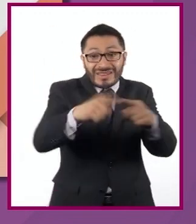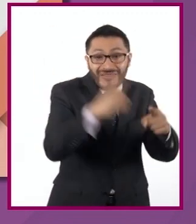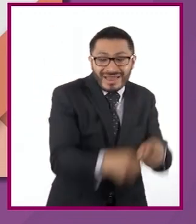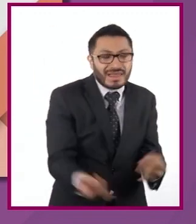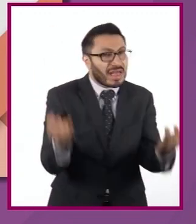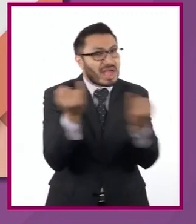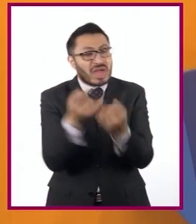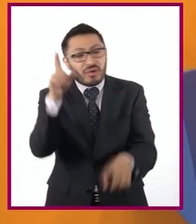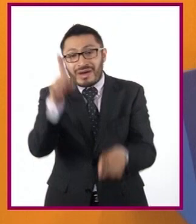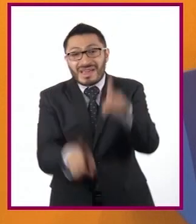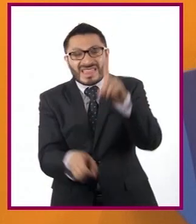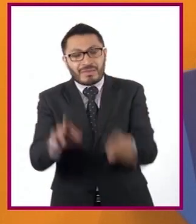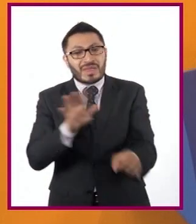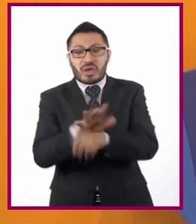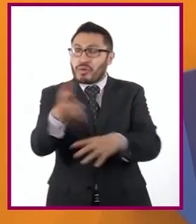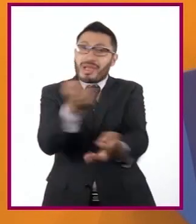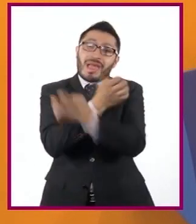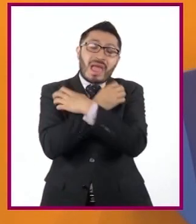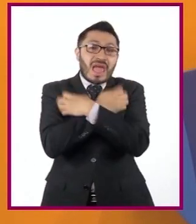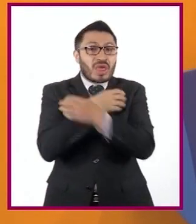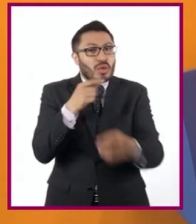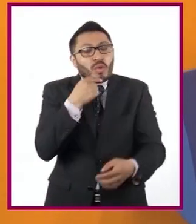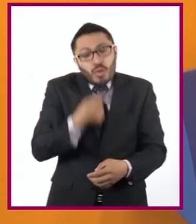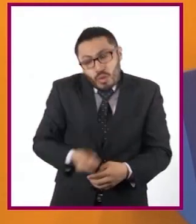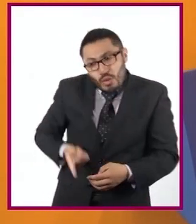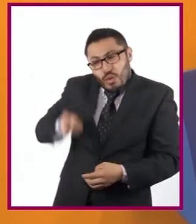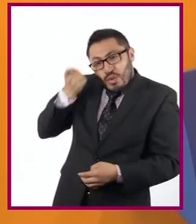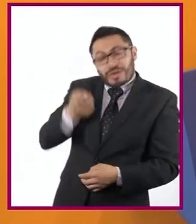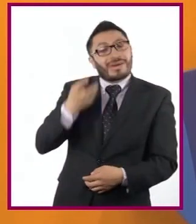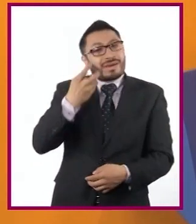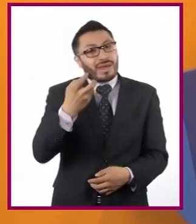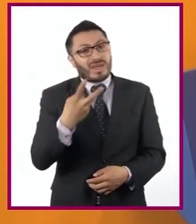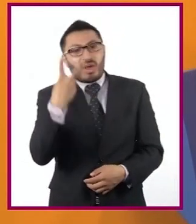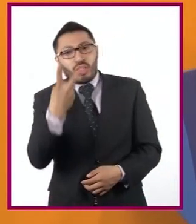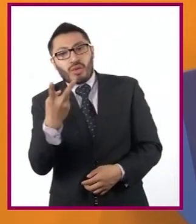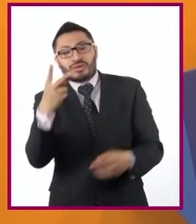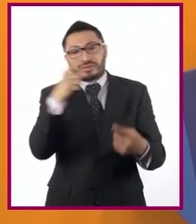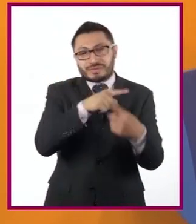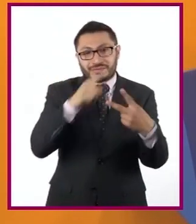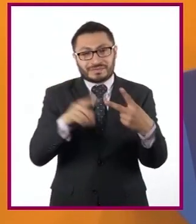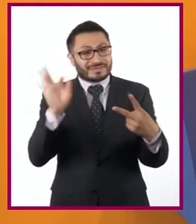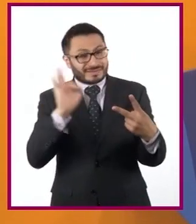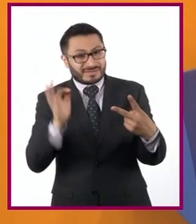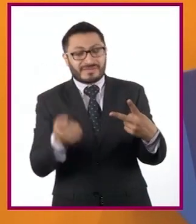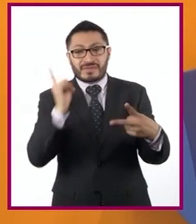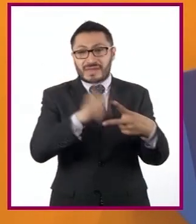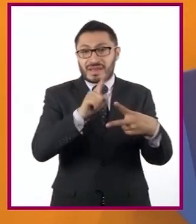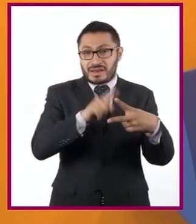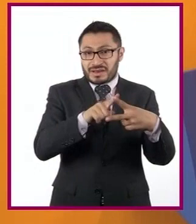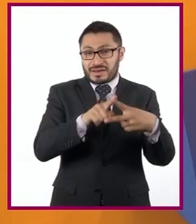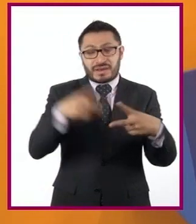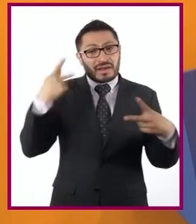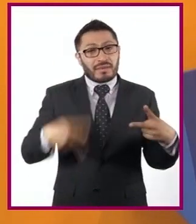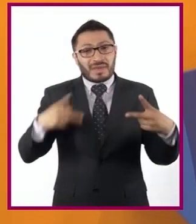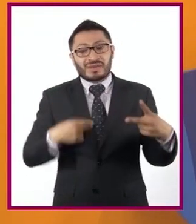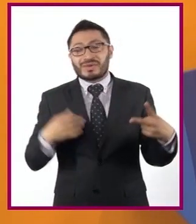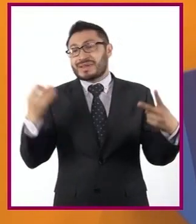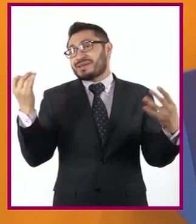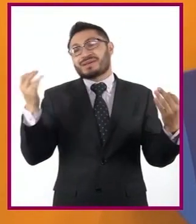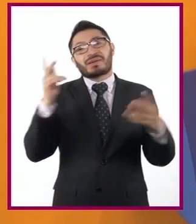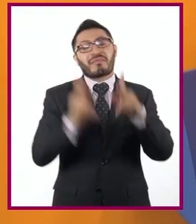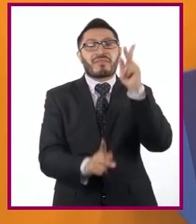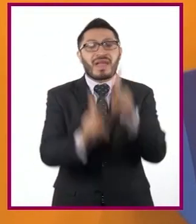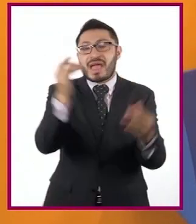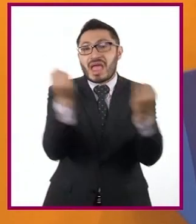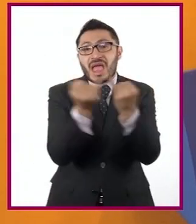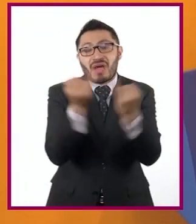haya recibido. Es por ello que puede ser que sucedan dos cuestiones. Una, las personas hablan igual que nosotros, pero